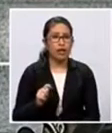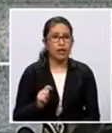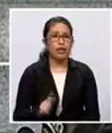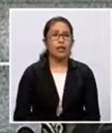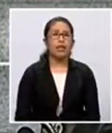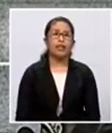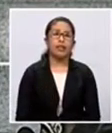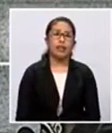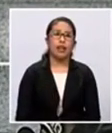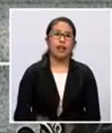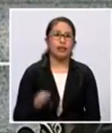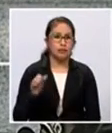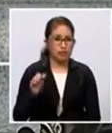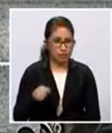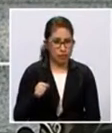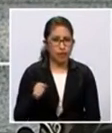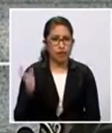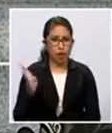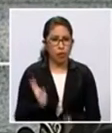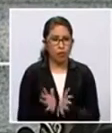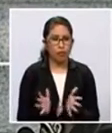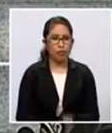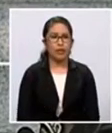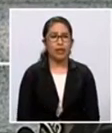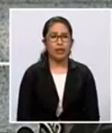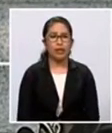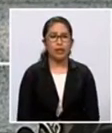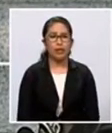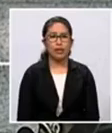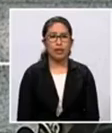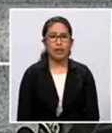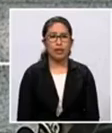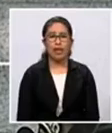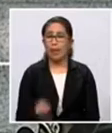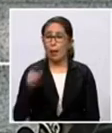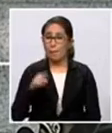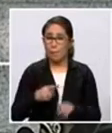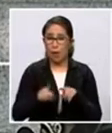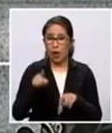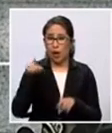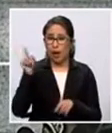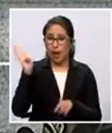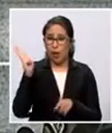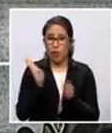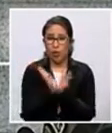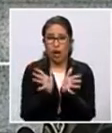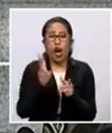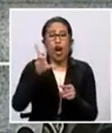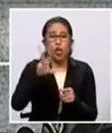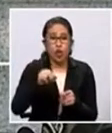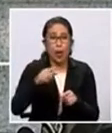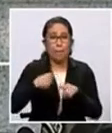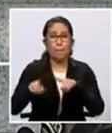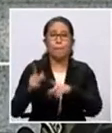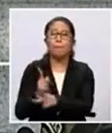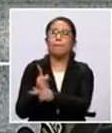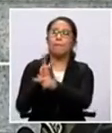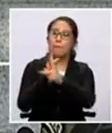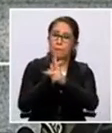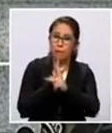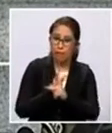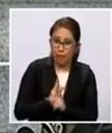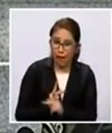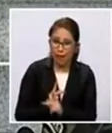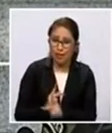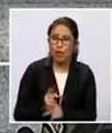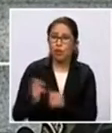porque es la economía formal. Por lo tanto, él no se beneficiará del bono universal, pero sí se beneficia del